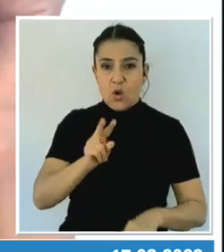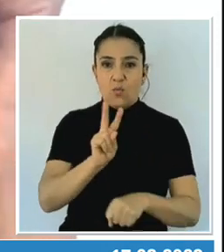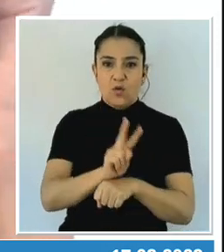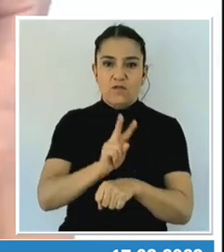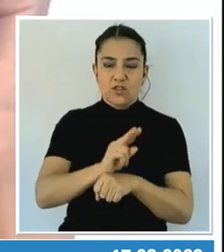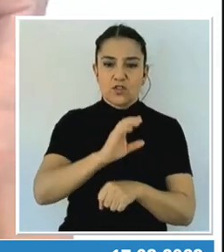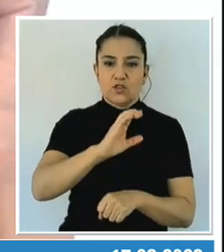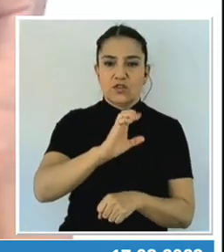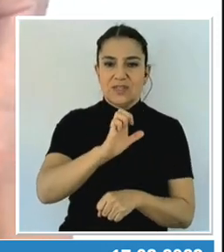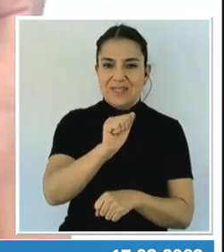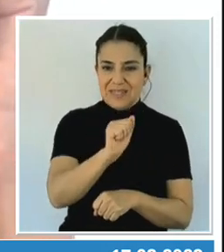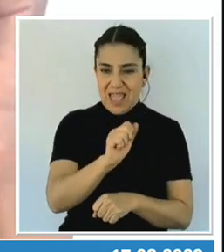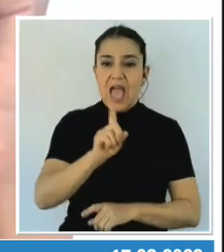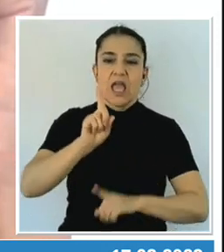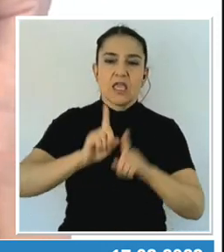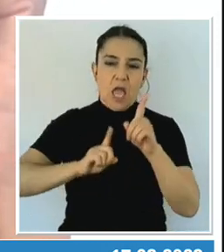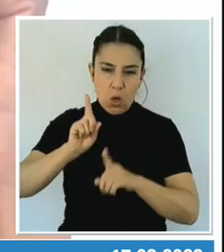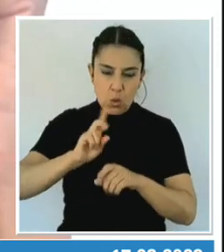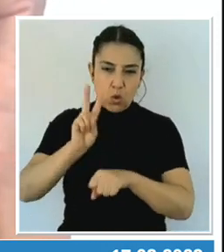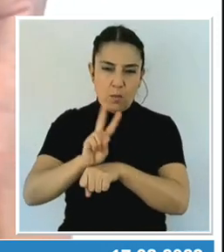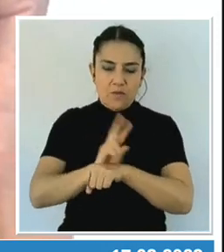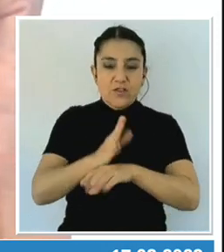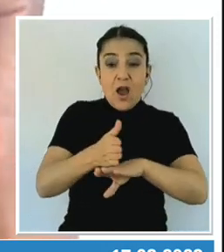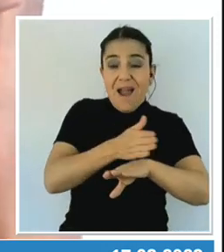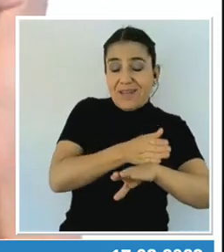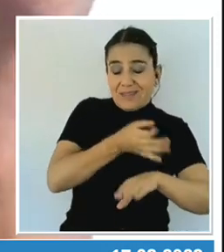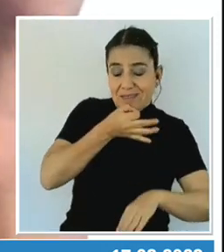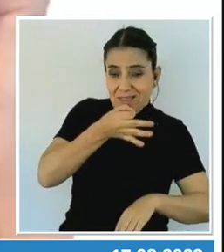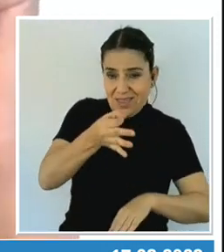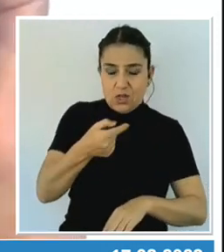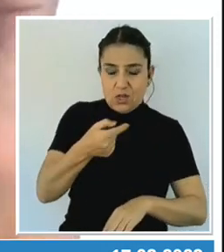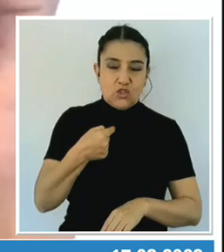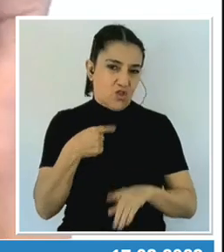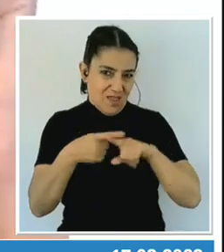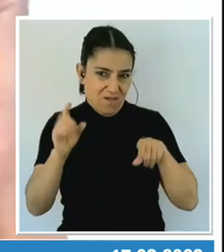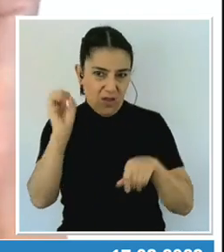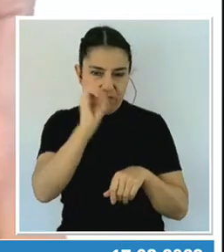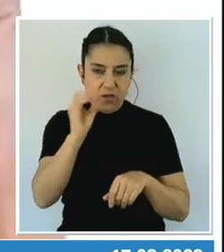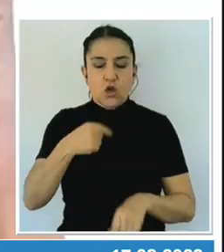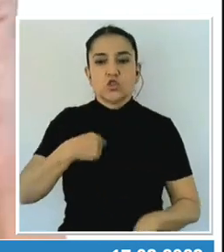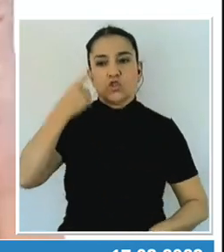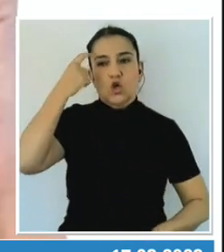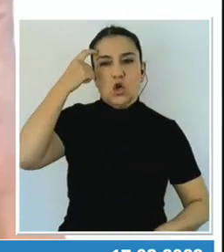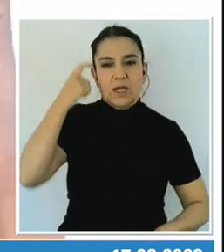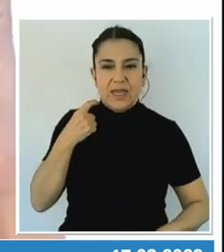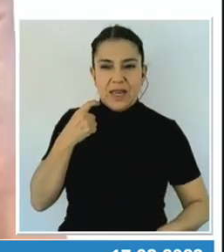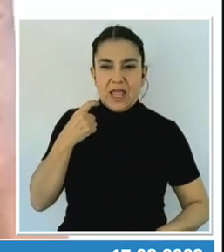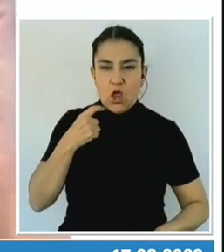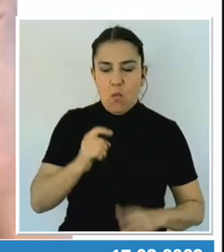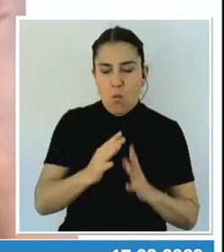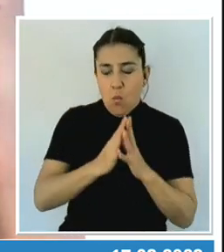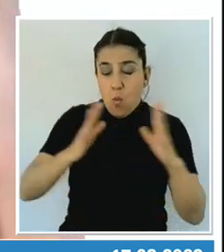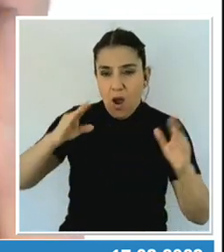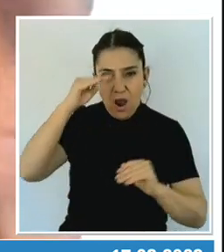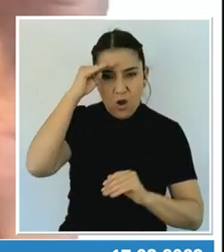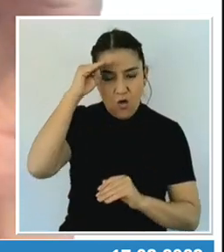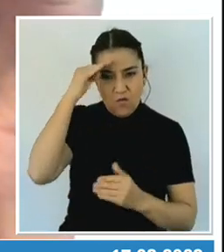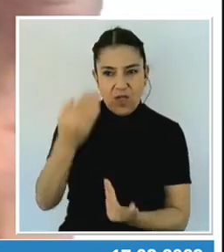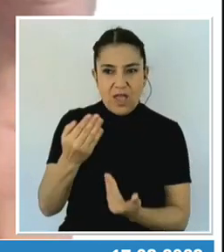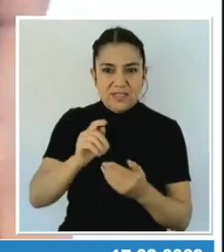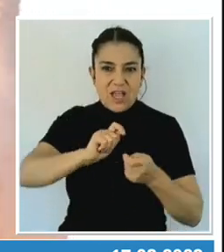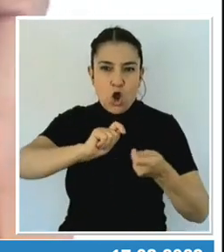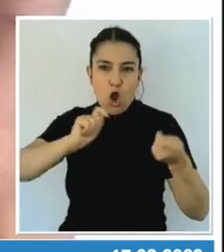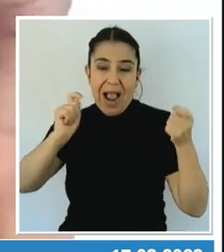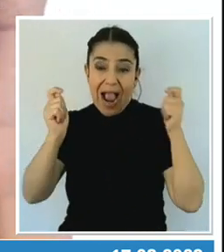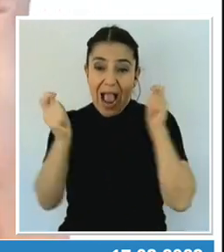dijeron algunos académicos antes incluso. A mí me parece que poner una excesiva confianza en un cambio de